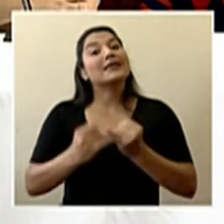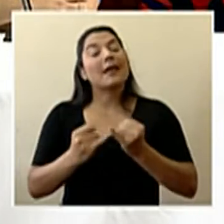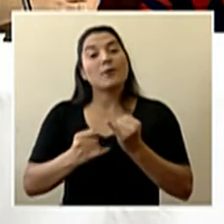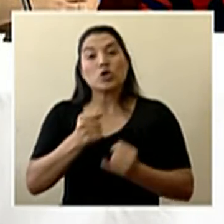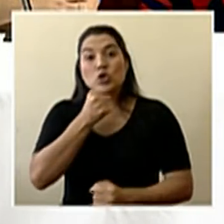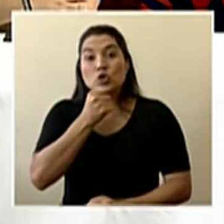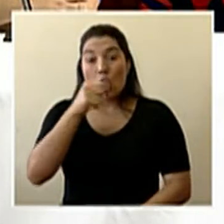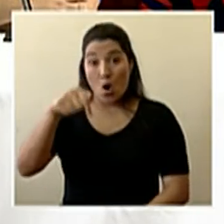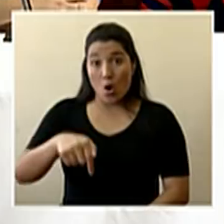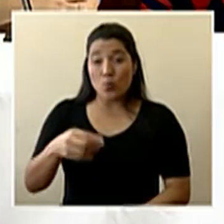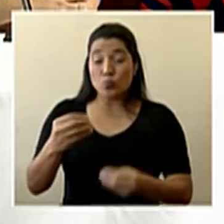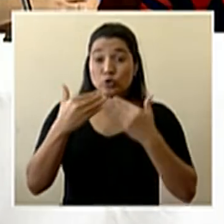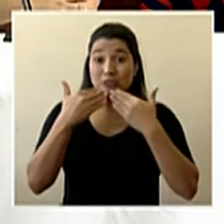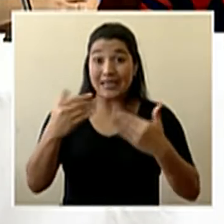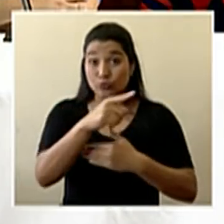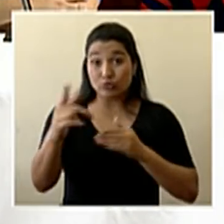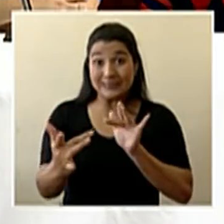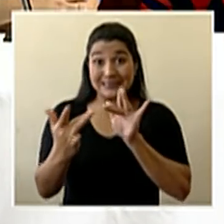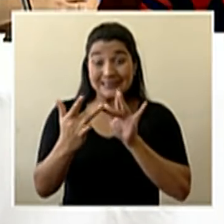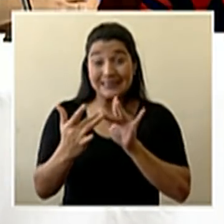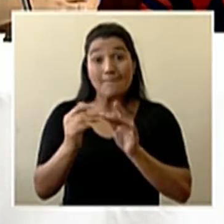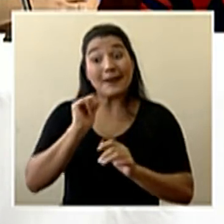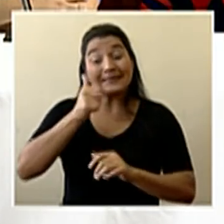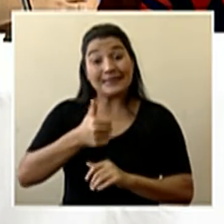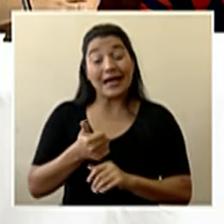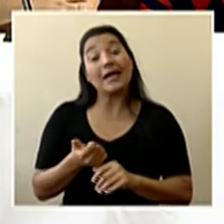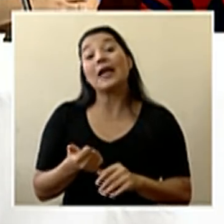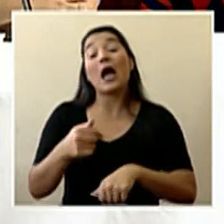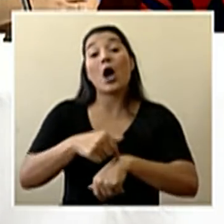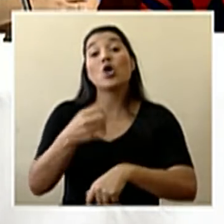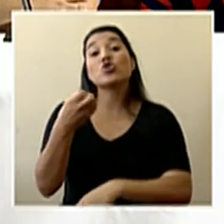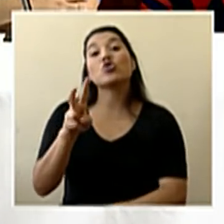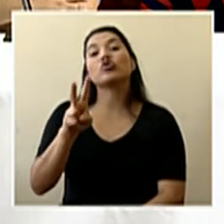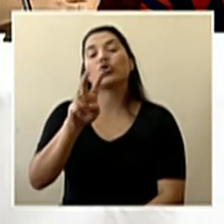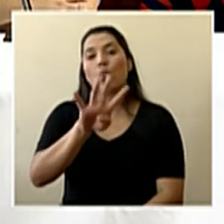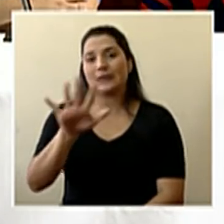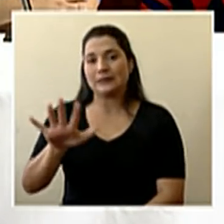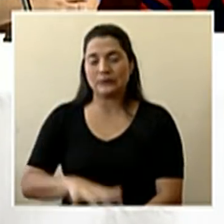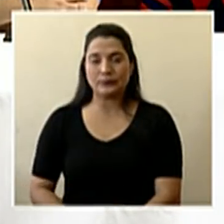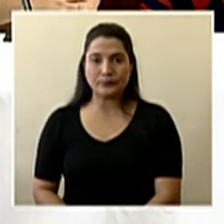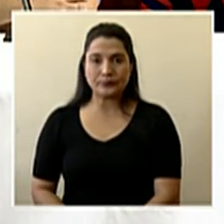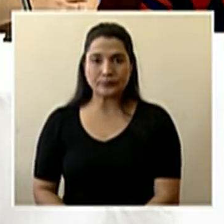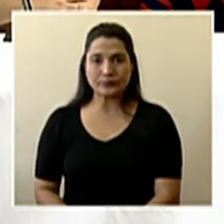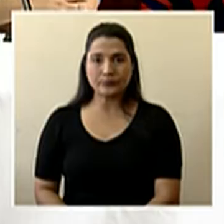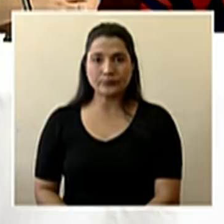conferencia de hoy. Muchas gracias por sintonizarnos y nos encontramos mañana al ser las 12:45.